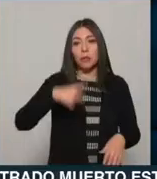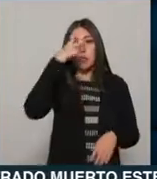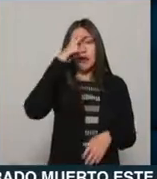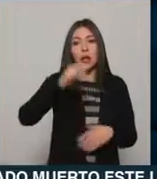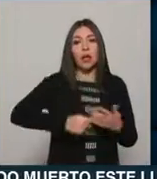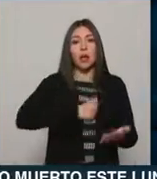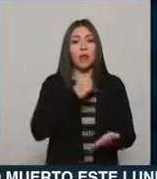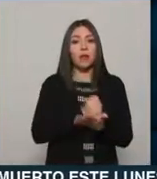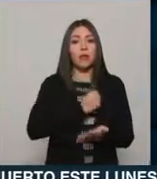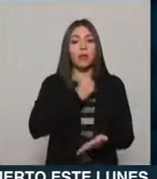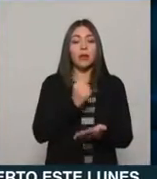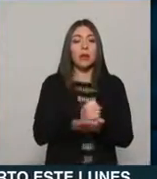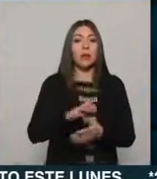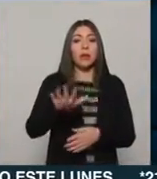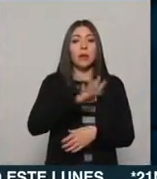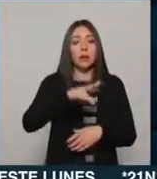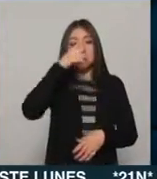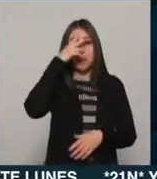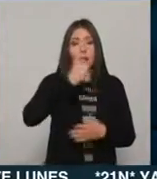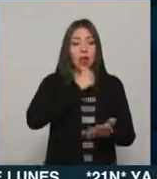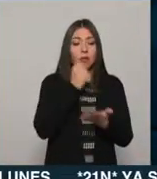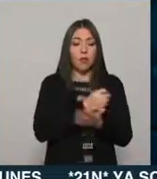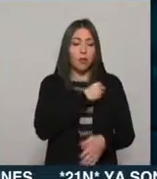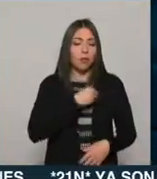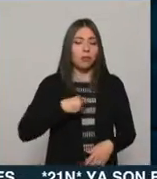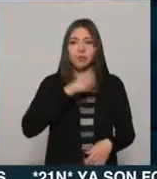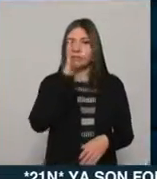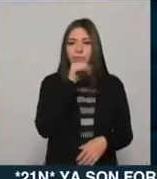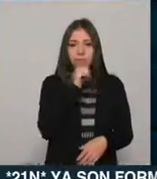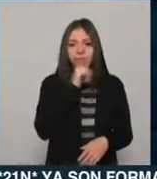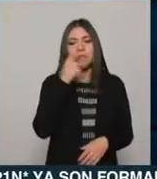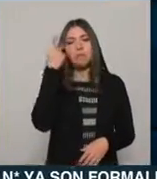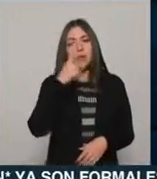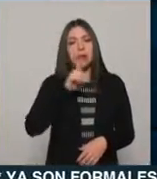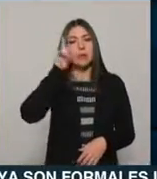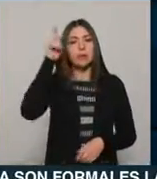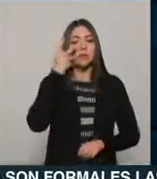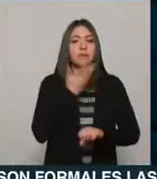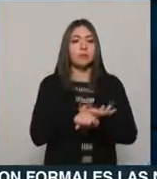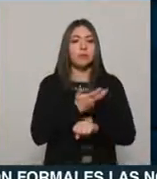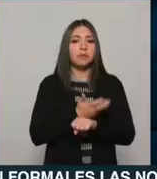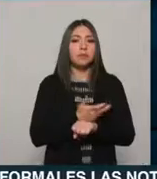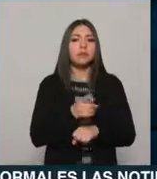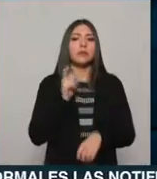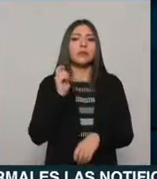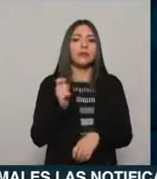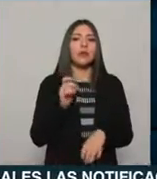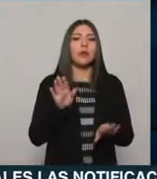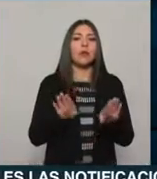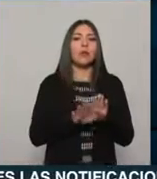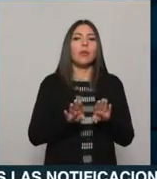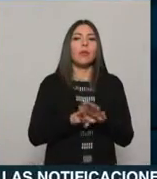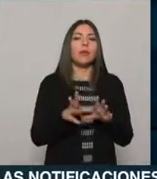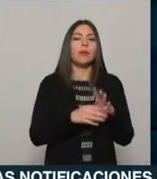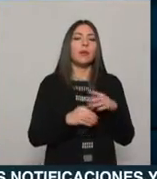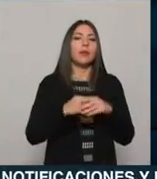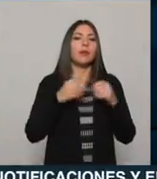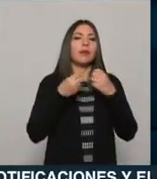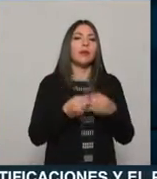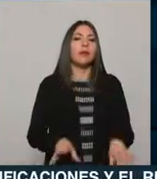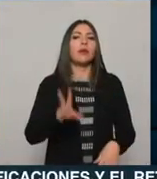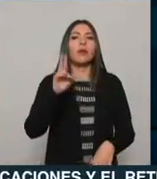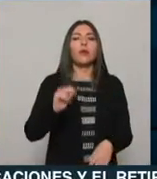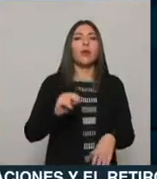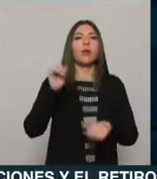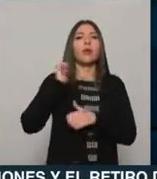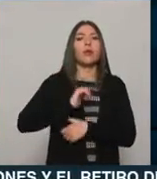retener en territorio nacional, pero al mismo tiempo el gobierno norteamericano se quitaría esa carga de tener a personas por